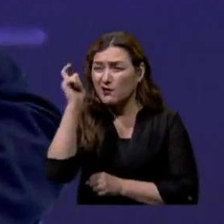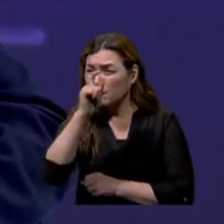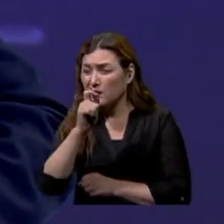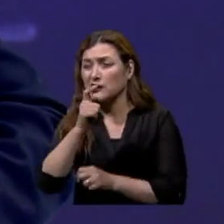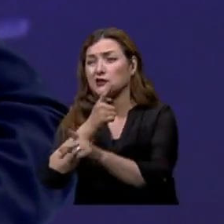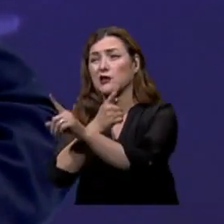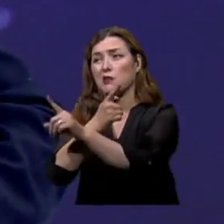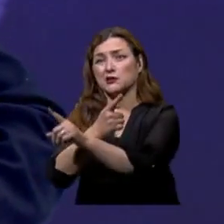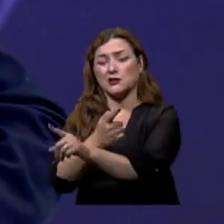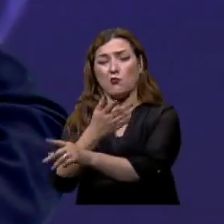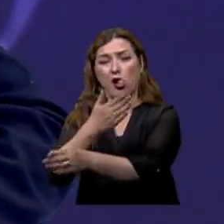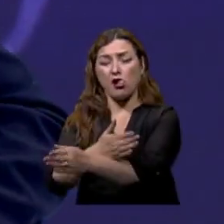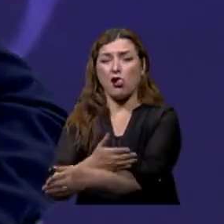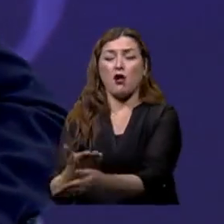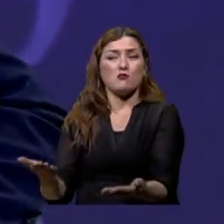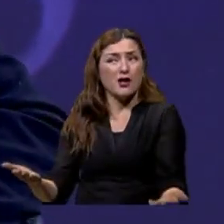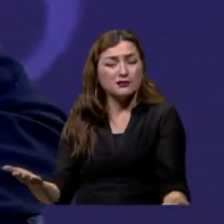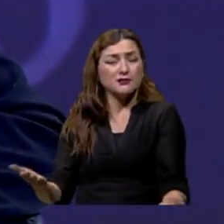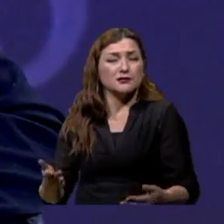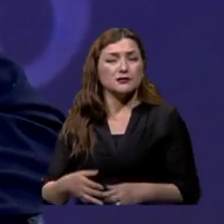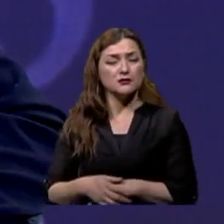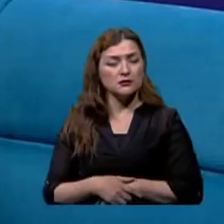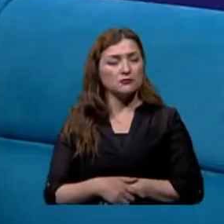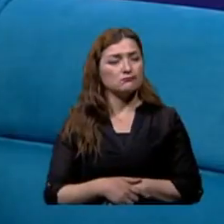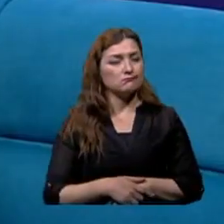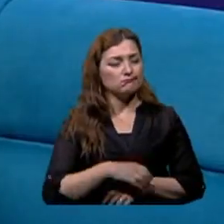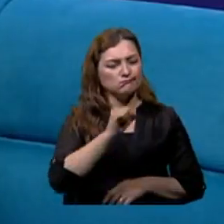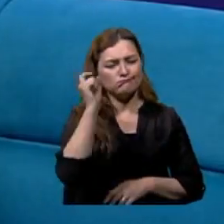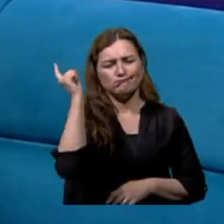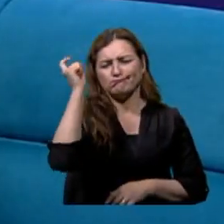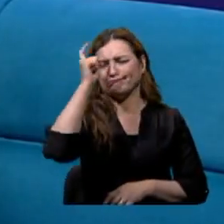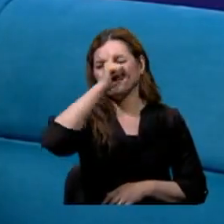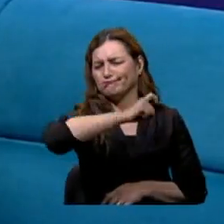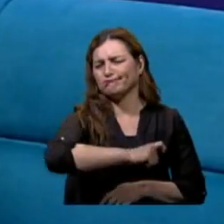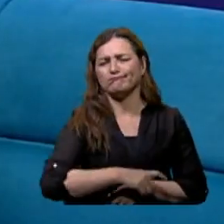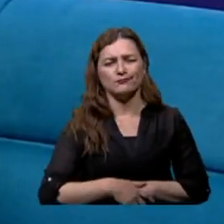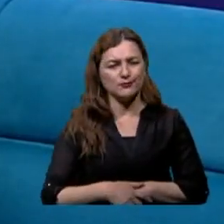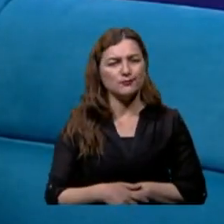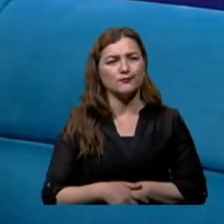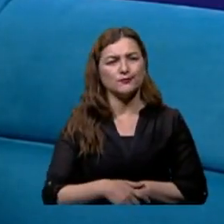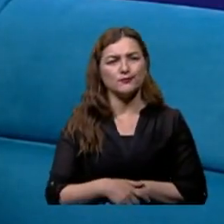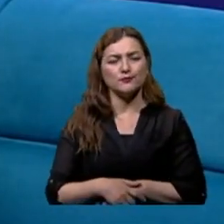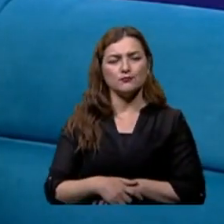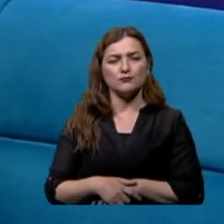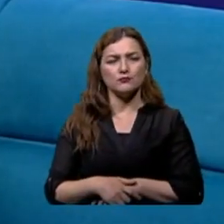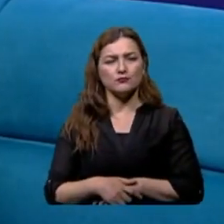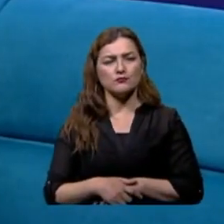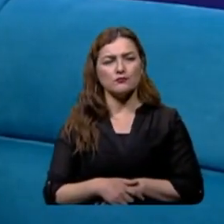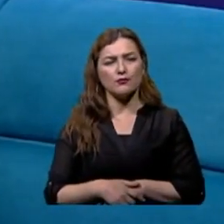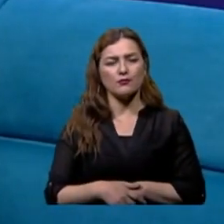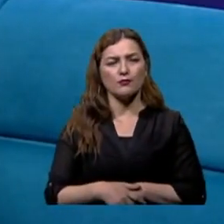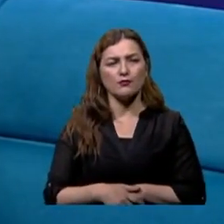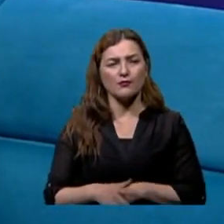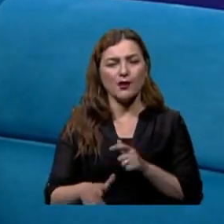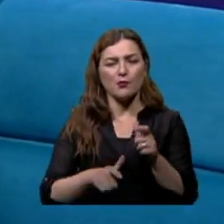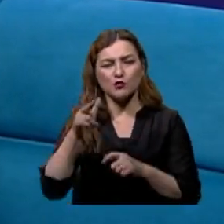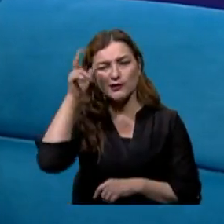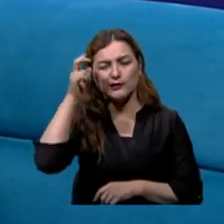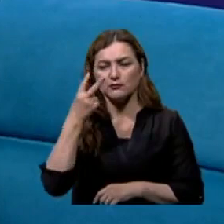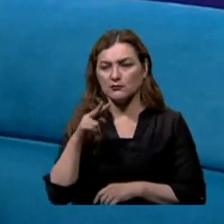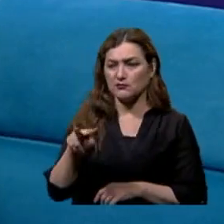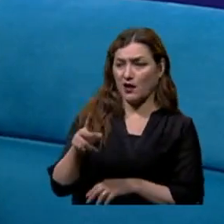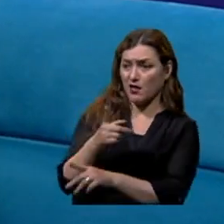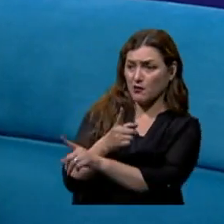una limitación física en este caso? Sí, muy difícil porque las personas creen que